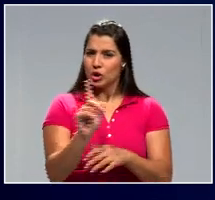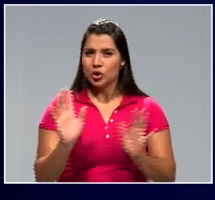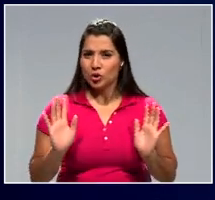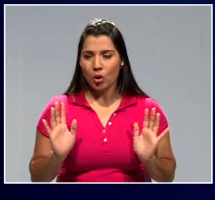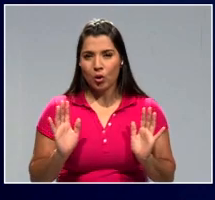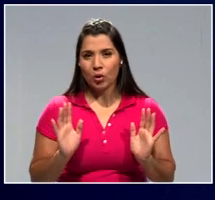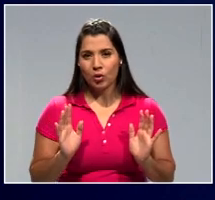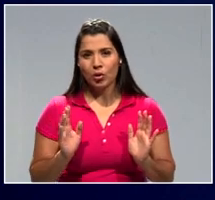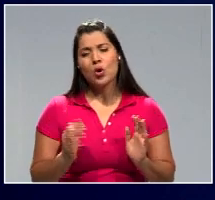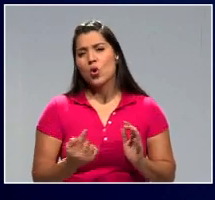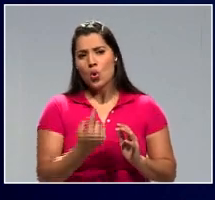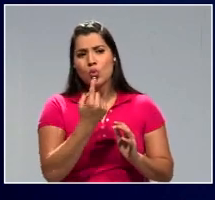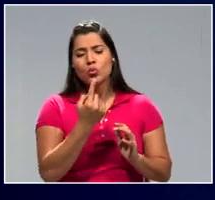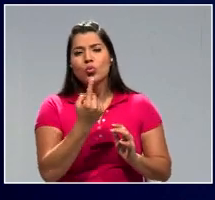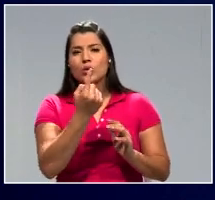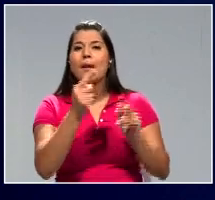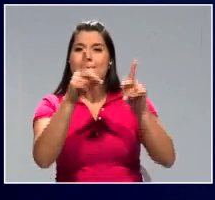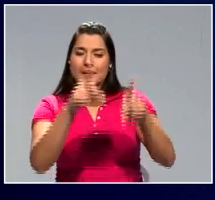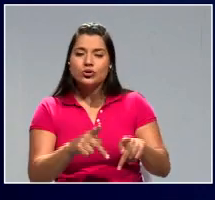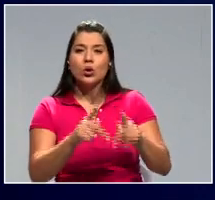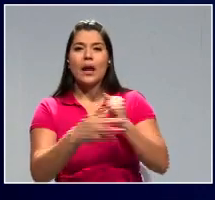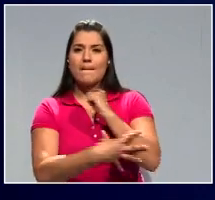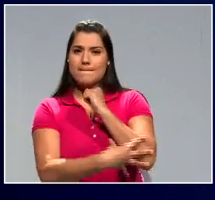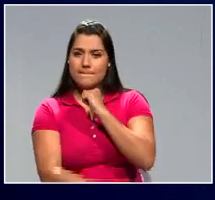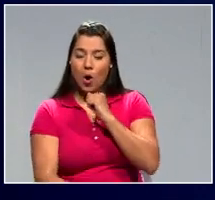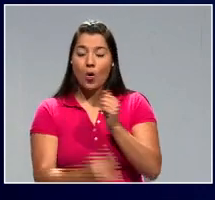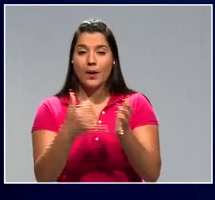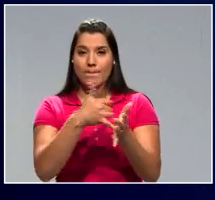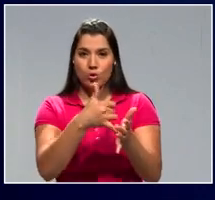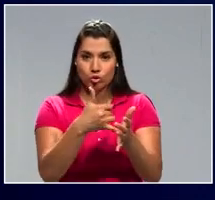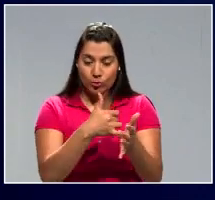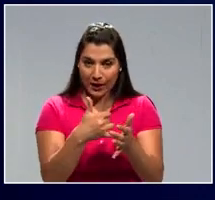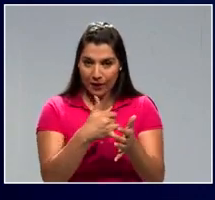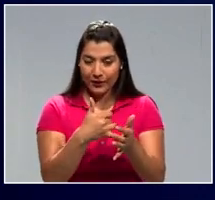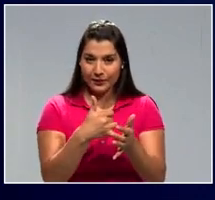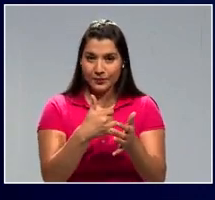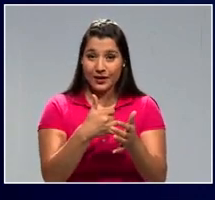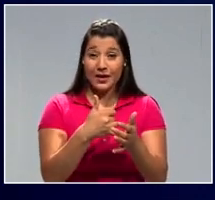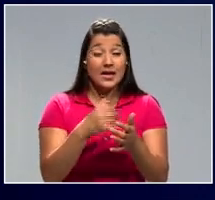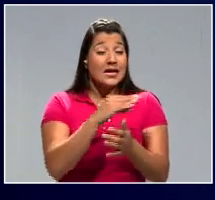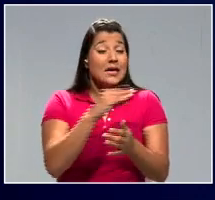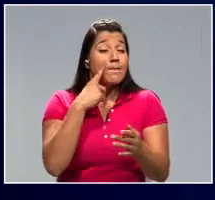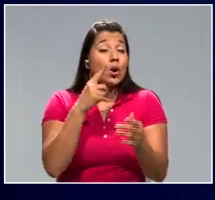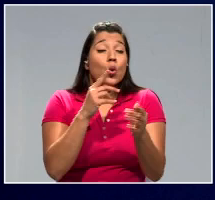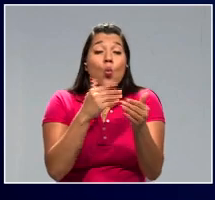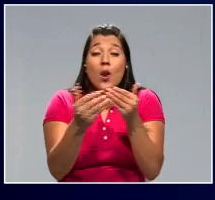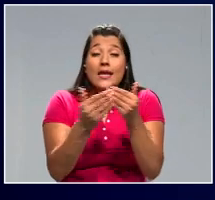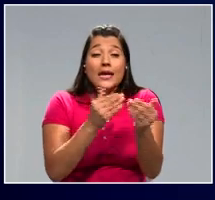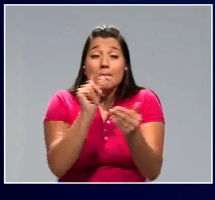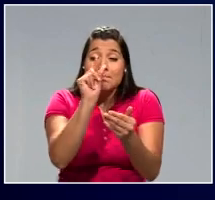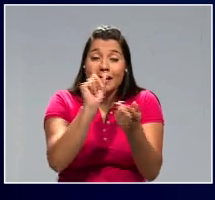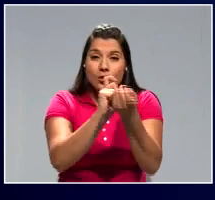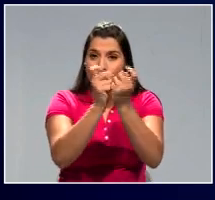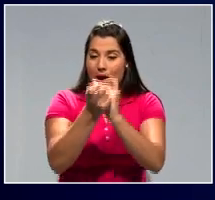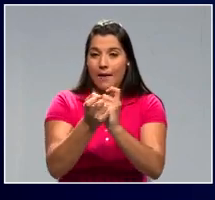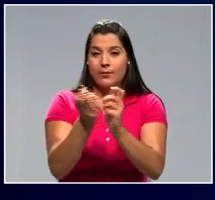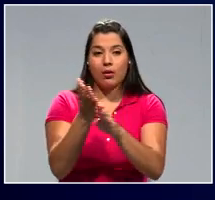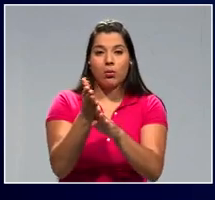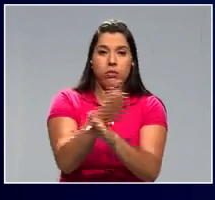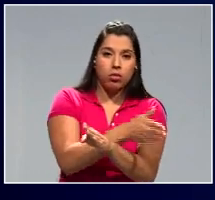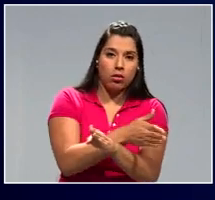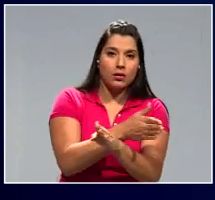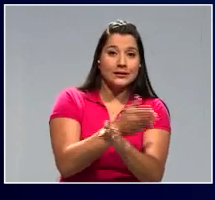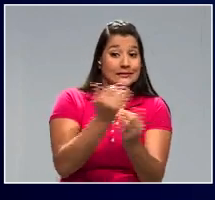es una persona además vulnerable, como usted decía, frágil, que al más mínimo cambio deja de